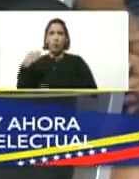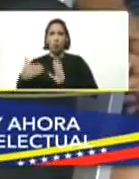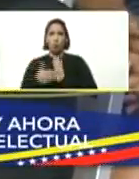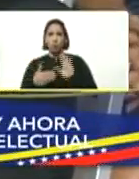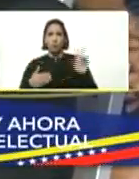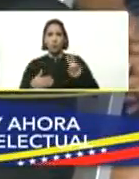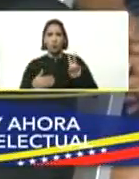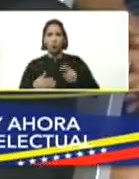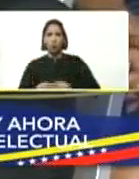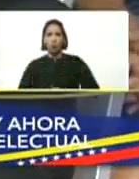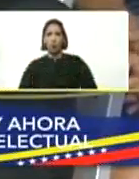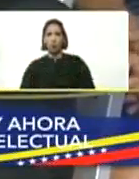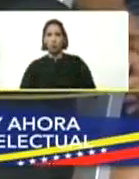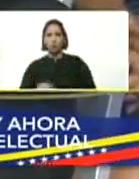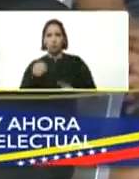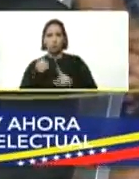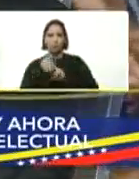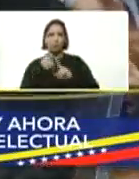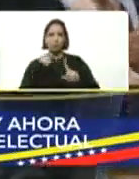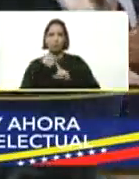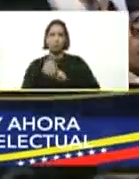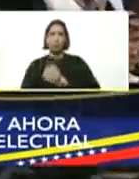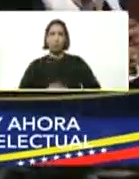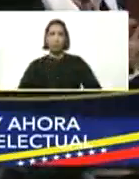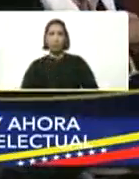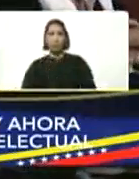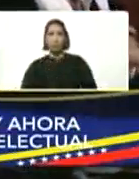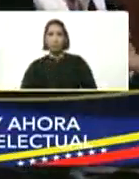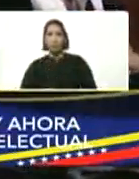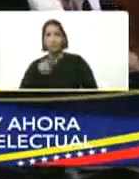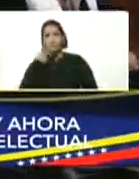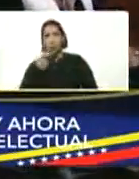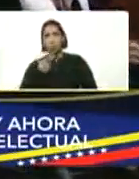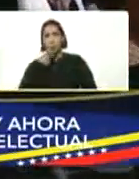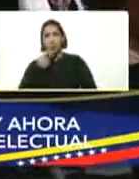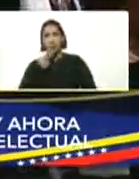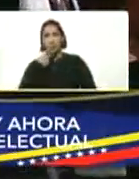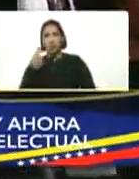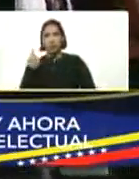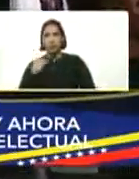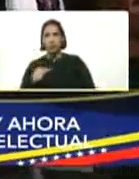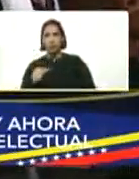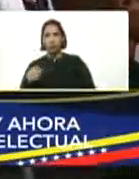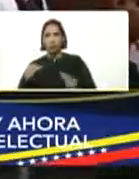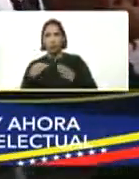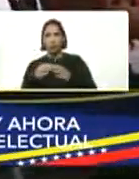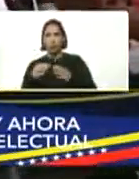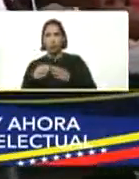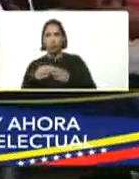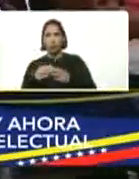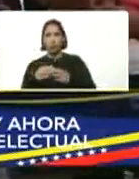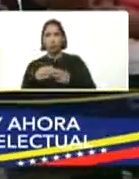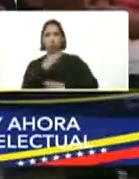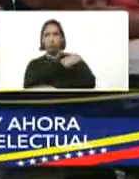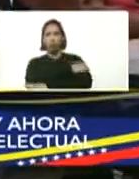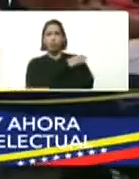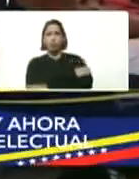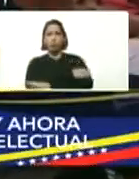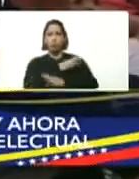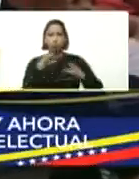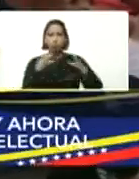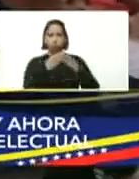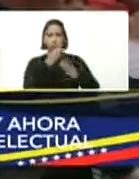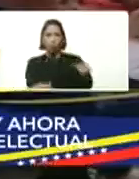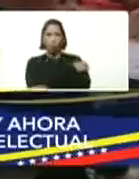Venezuela en las agresiones, las políticas que han tenido los partidos de la derecha. Los partidos de la derecha han